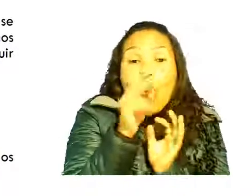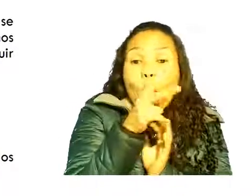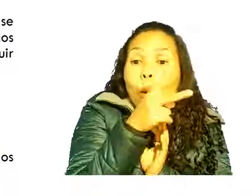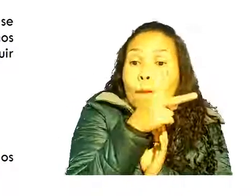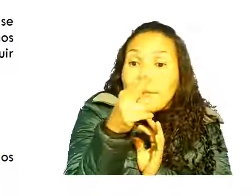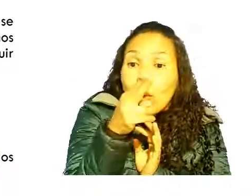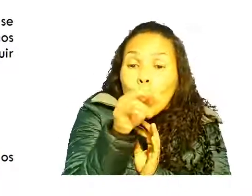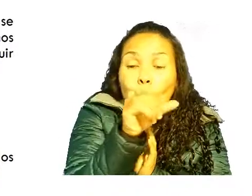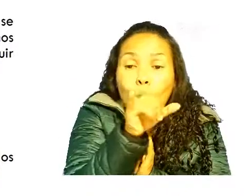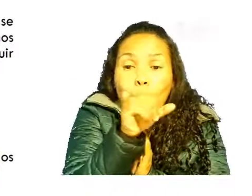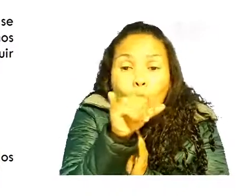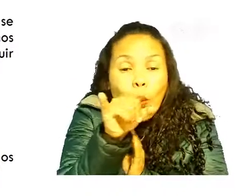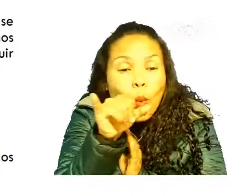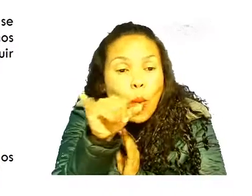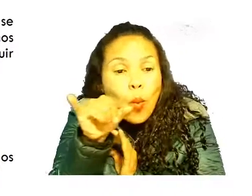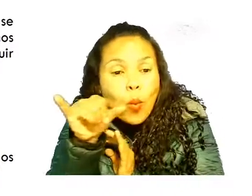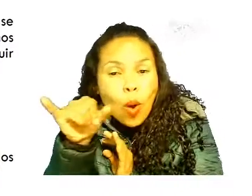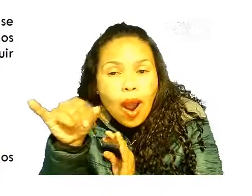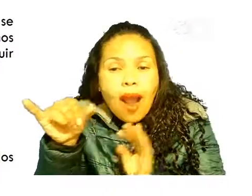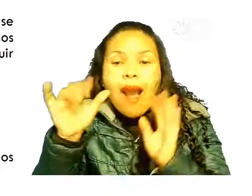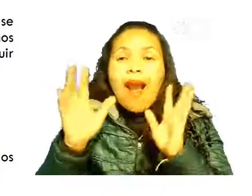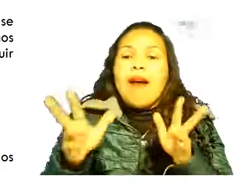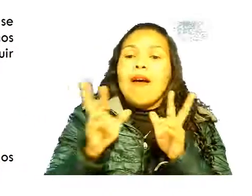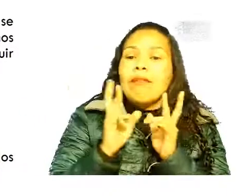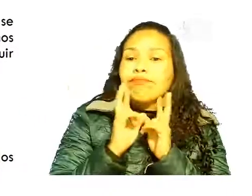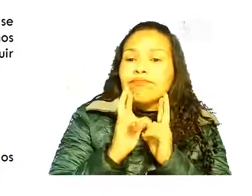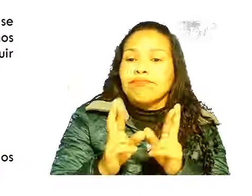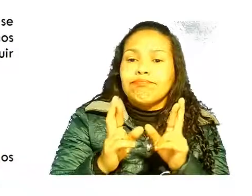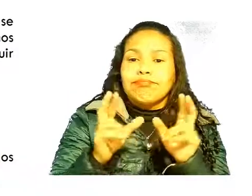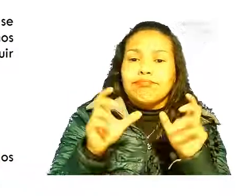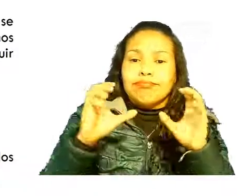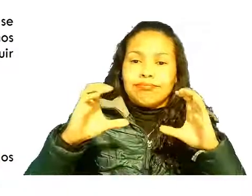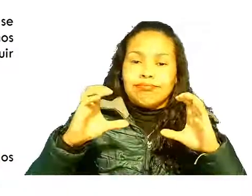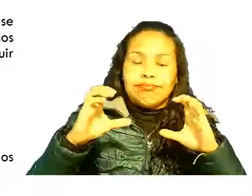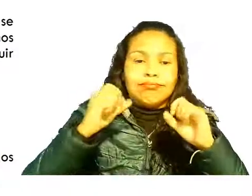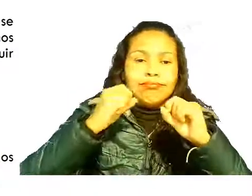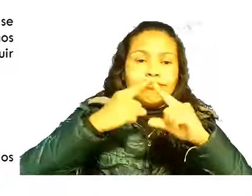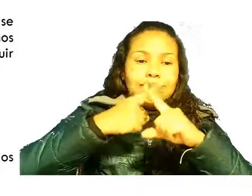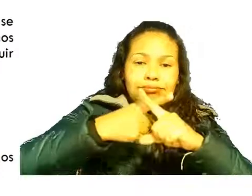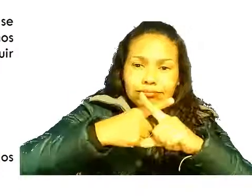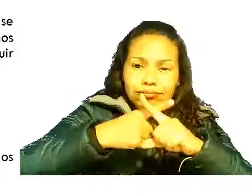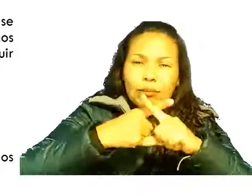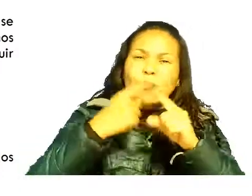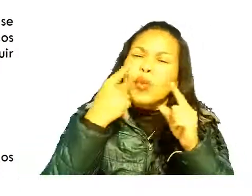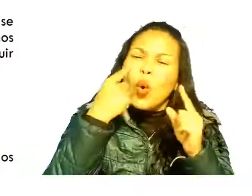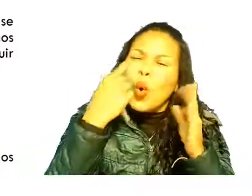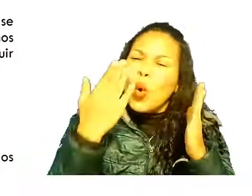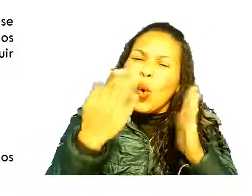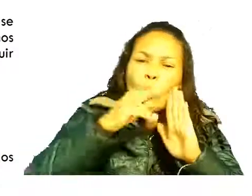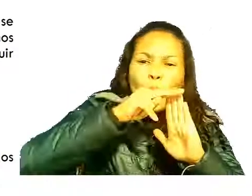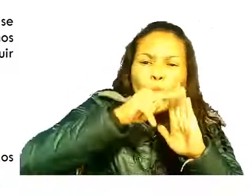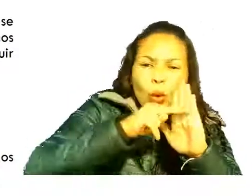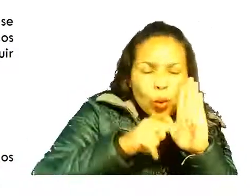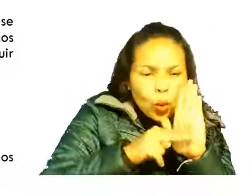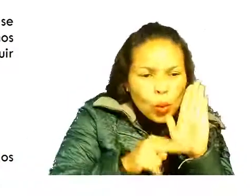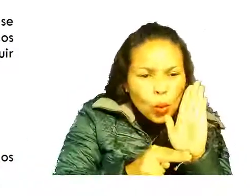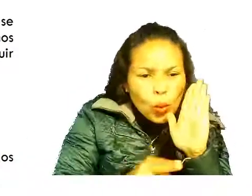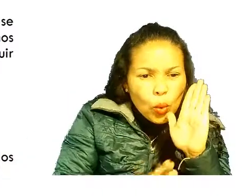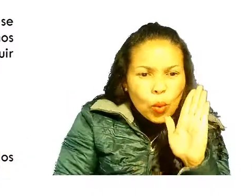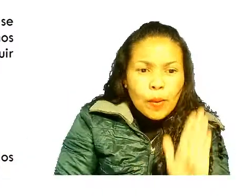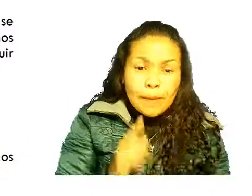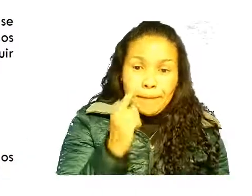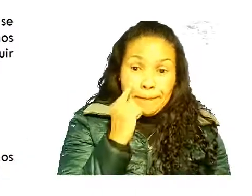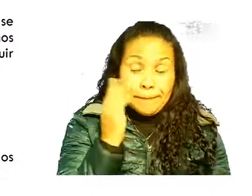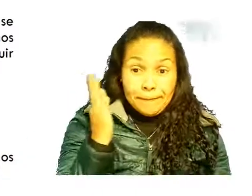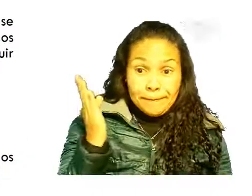Recordemos que a esto también se les llama términos semejantes. Para factorizar por factor común debemos seguir los siguientes pasos.